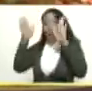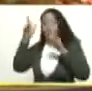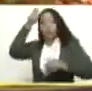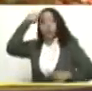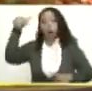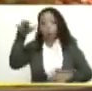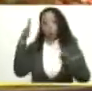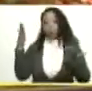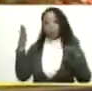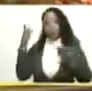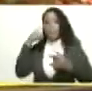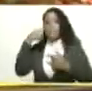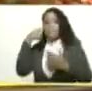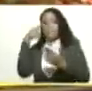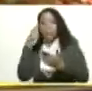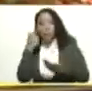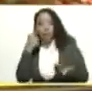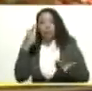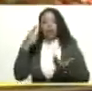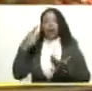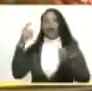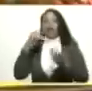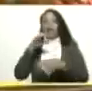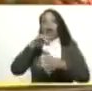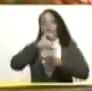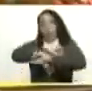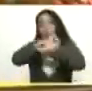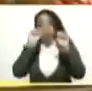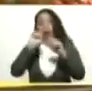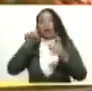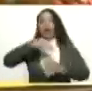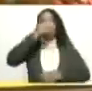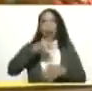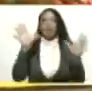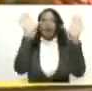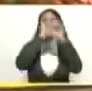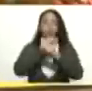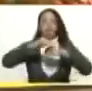pueblo. De día, de tarde, de noche, de madrugada, ahí estuvimos.